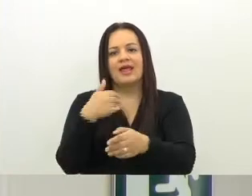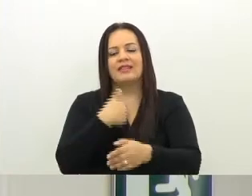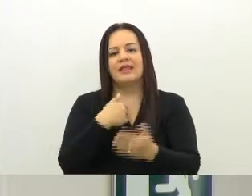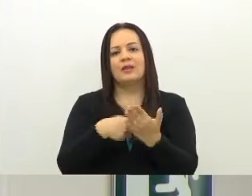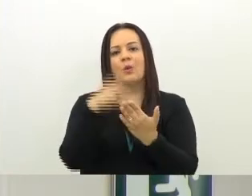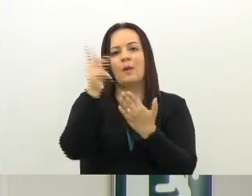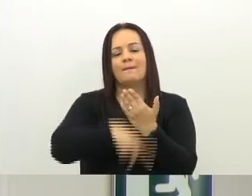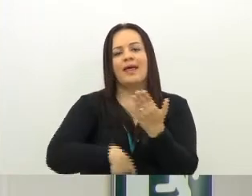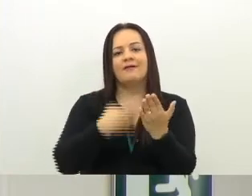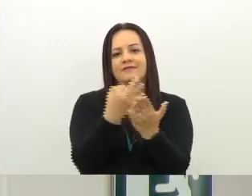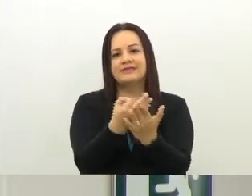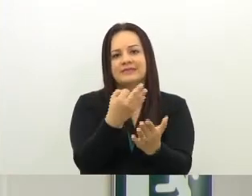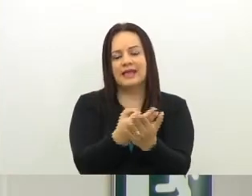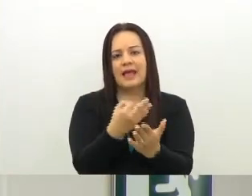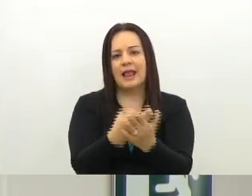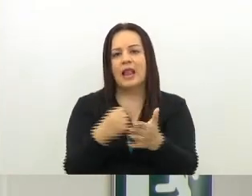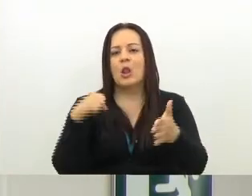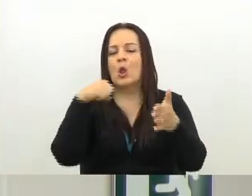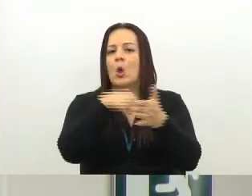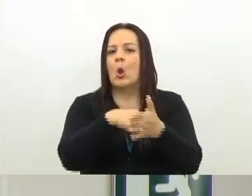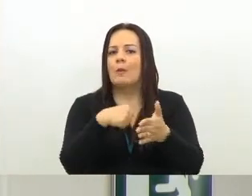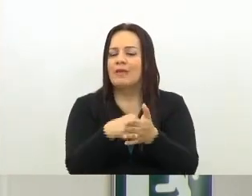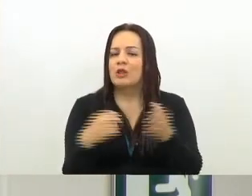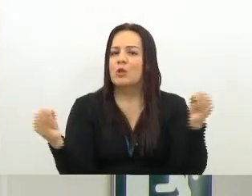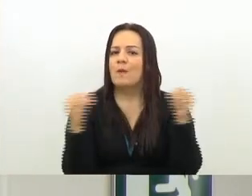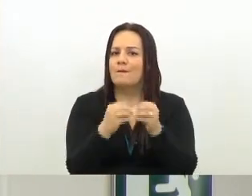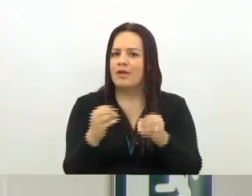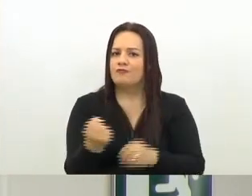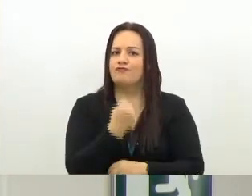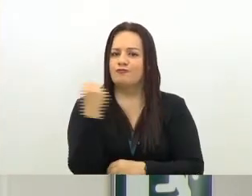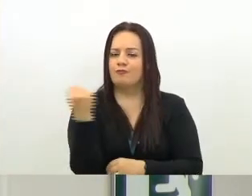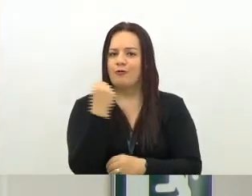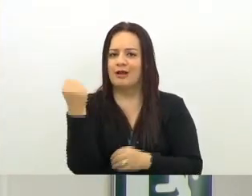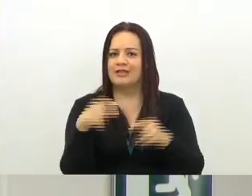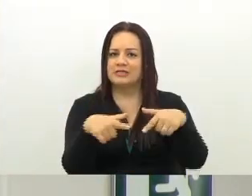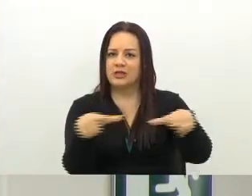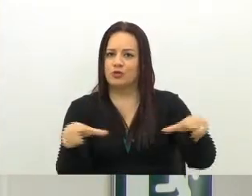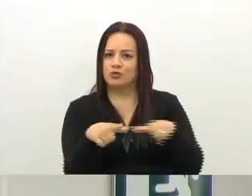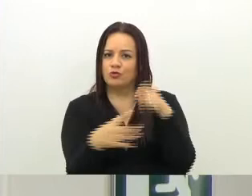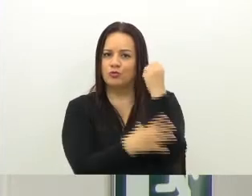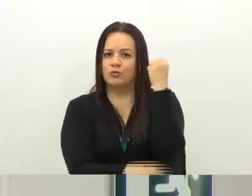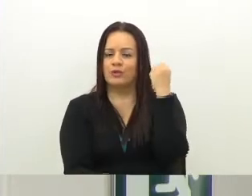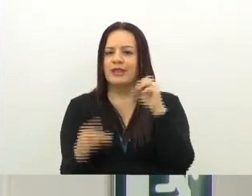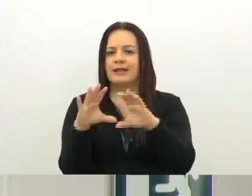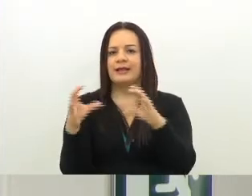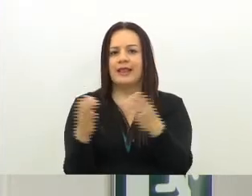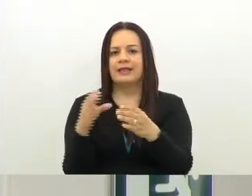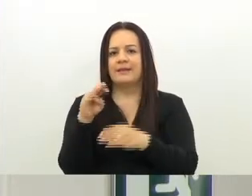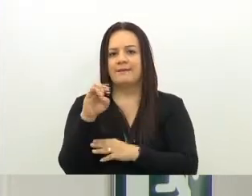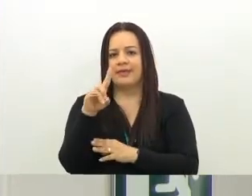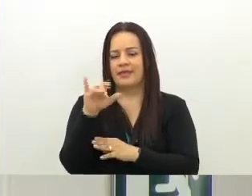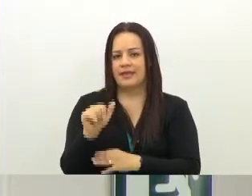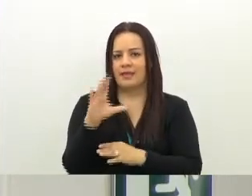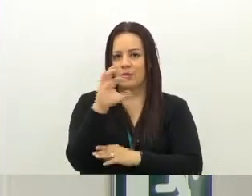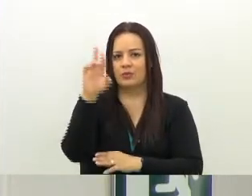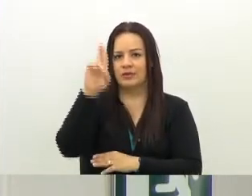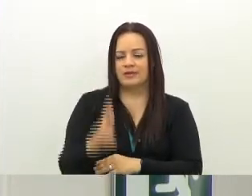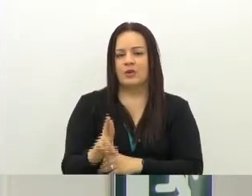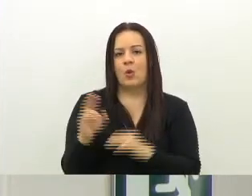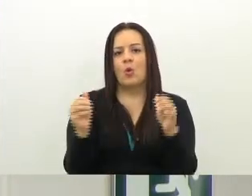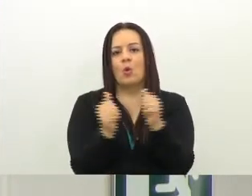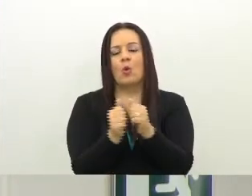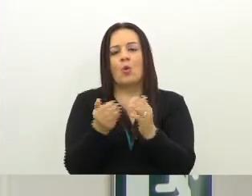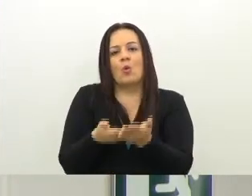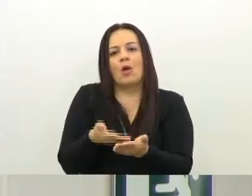fiscal, golpeando más fuertemente a los sectores más pobres y a la clase media costarricense, con un aumento